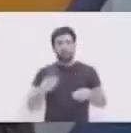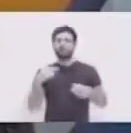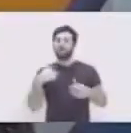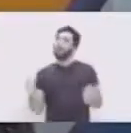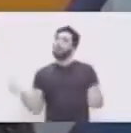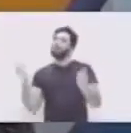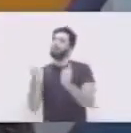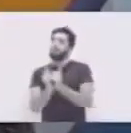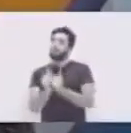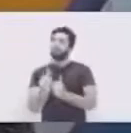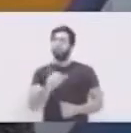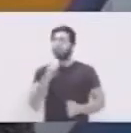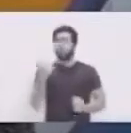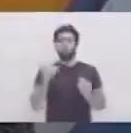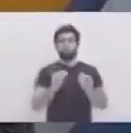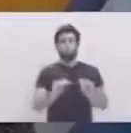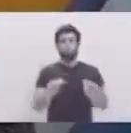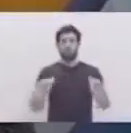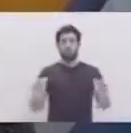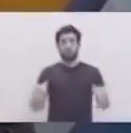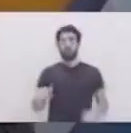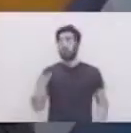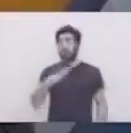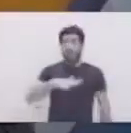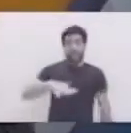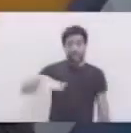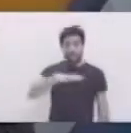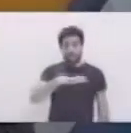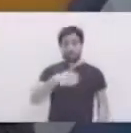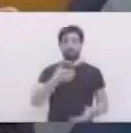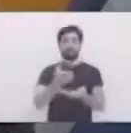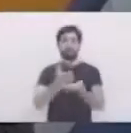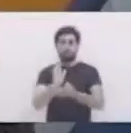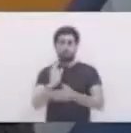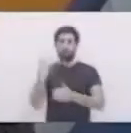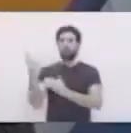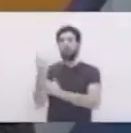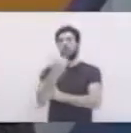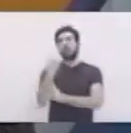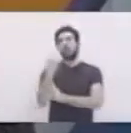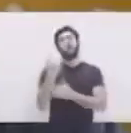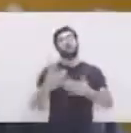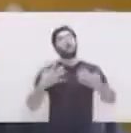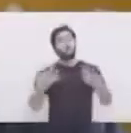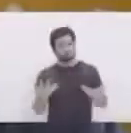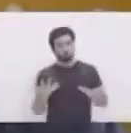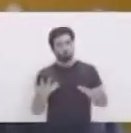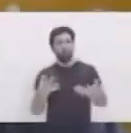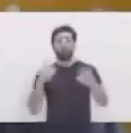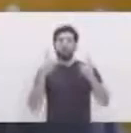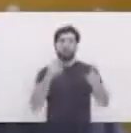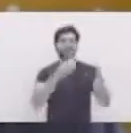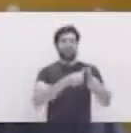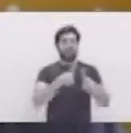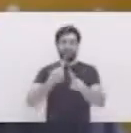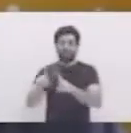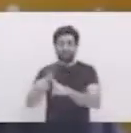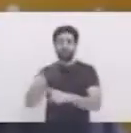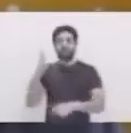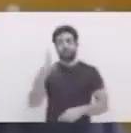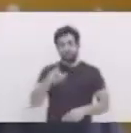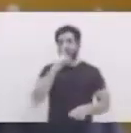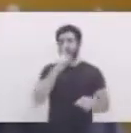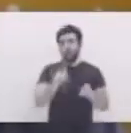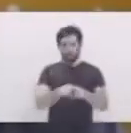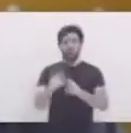pasarlo bien, a estar con otros niños. Y todos estos derechos tan importantes son válidos en todo